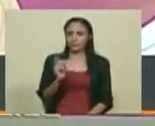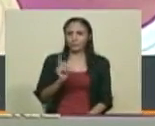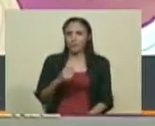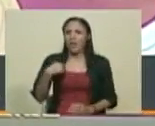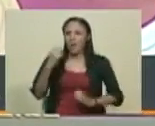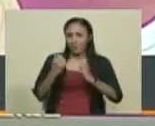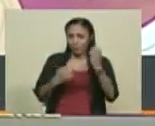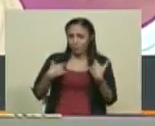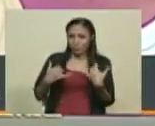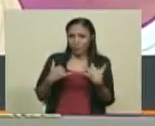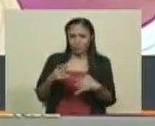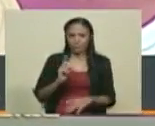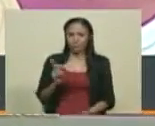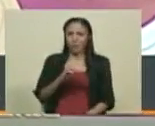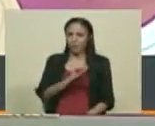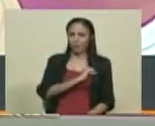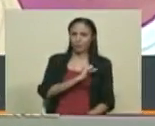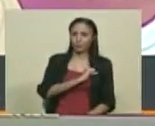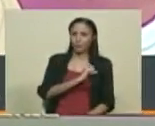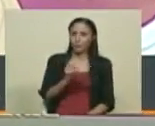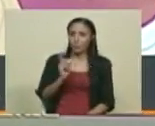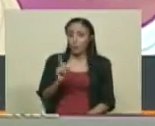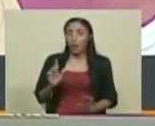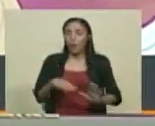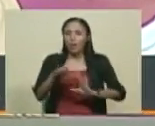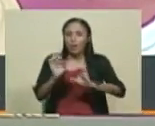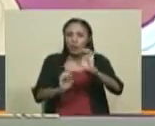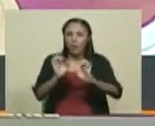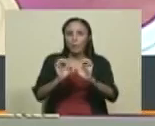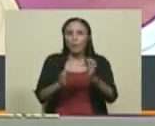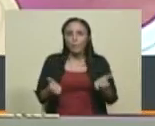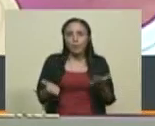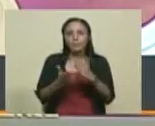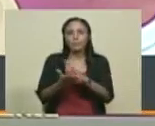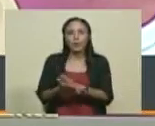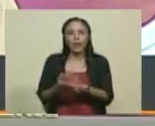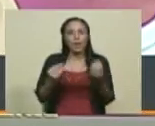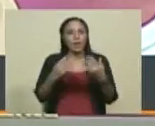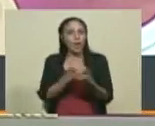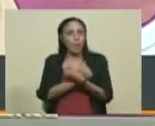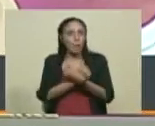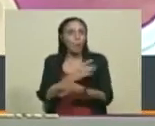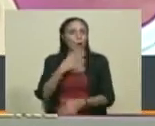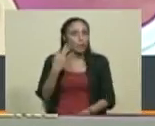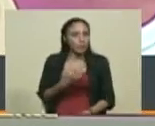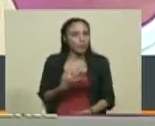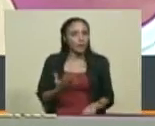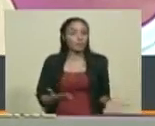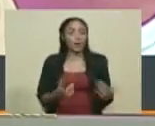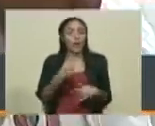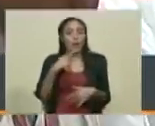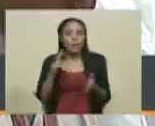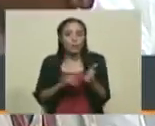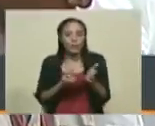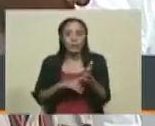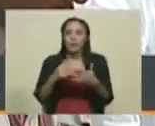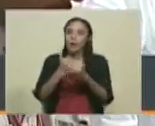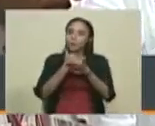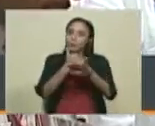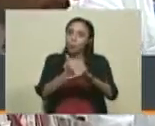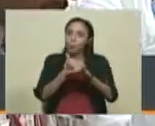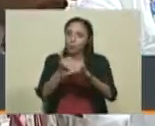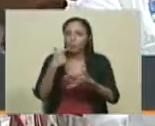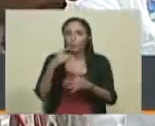autocrítica. Cuando es constructiva, cuando es amorosa, cuando parte de la verdad,